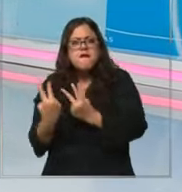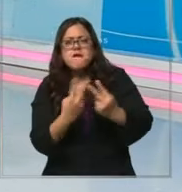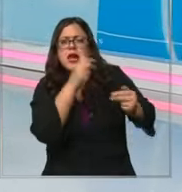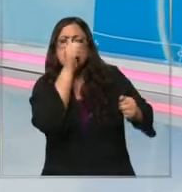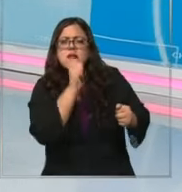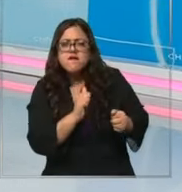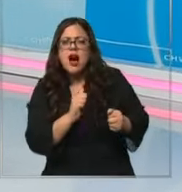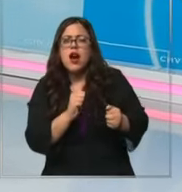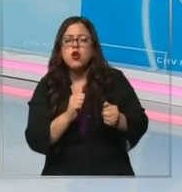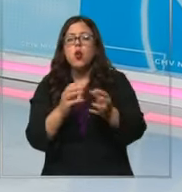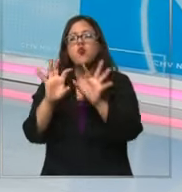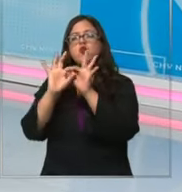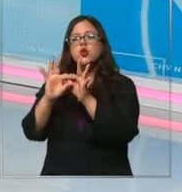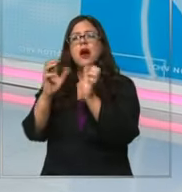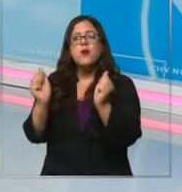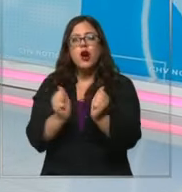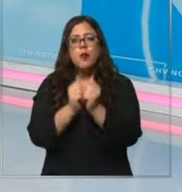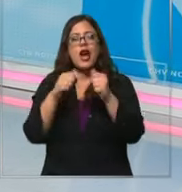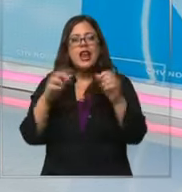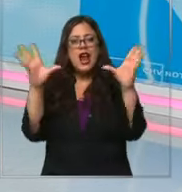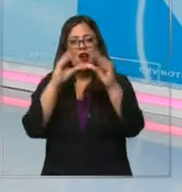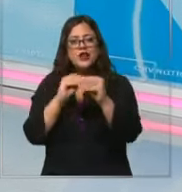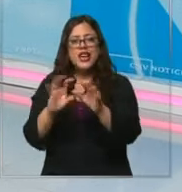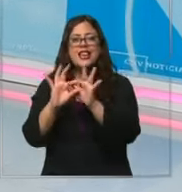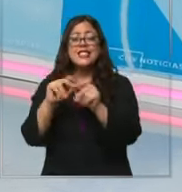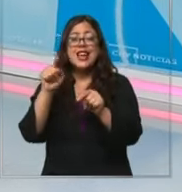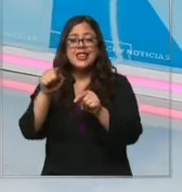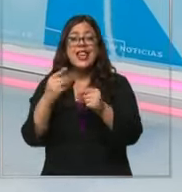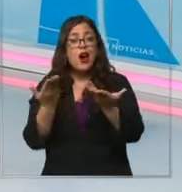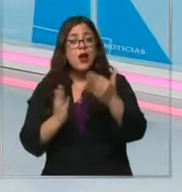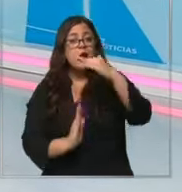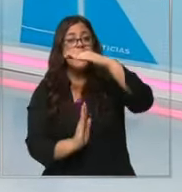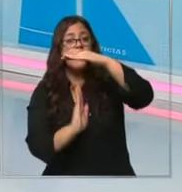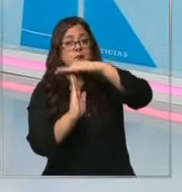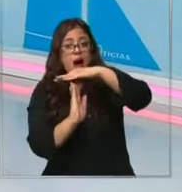Soledad Agüero, muchas gracias por acompañarnos acá esta noche. Gracias a ti, buenas noches. Nosotros nos vamos a una pausa, pero regresamos de...